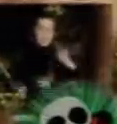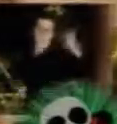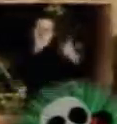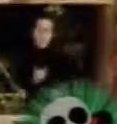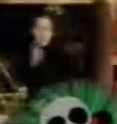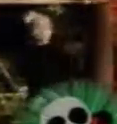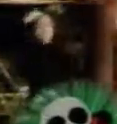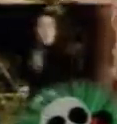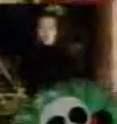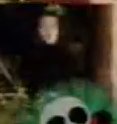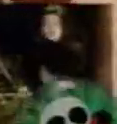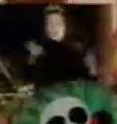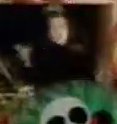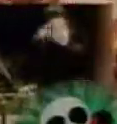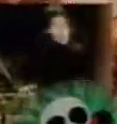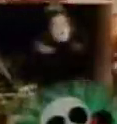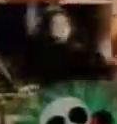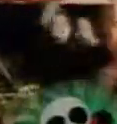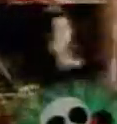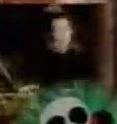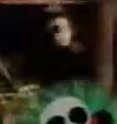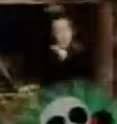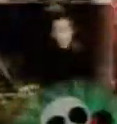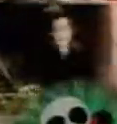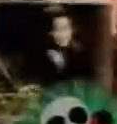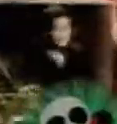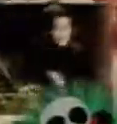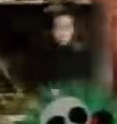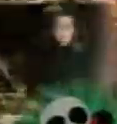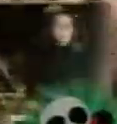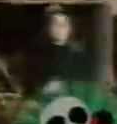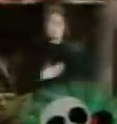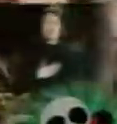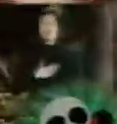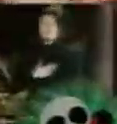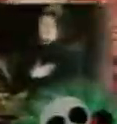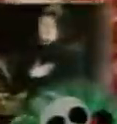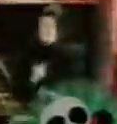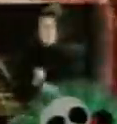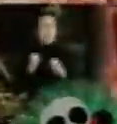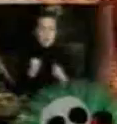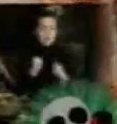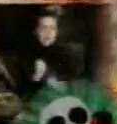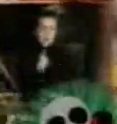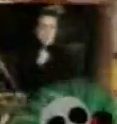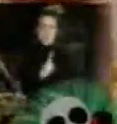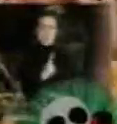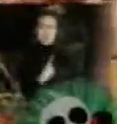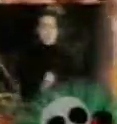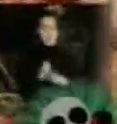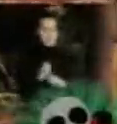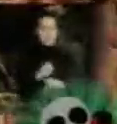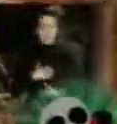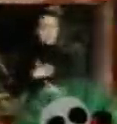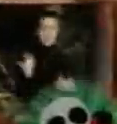problemas. Pero esta noche, con toda mi alma y gran sentimiento, fui lleno de